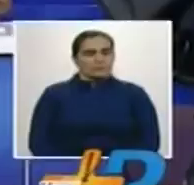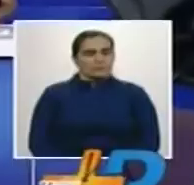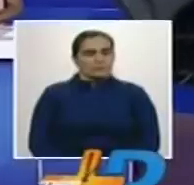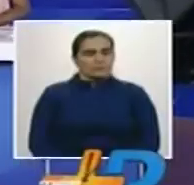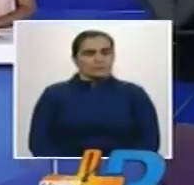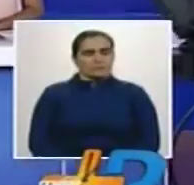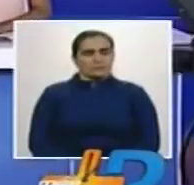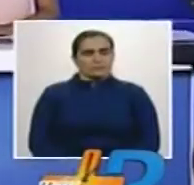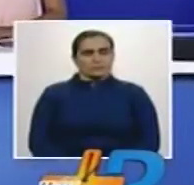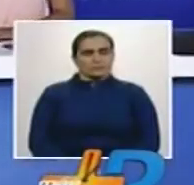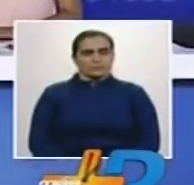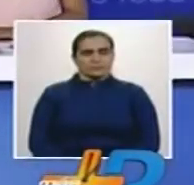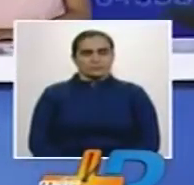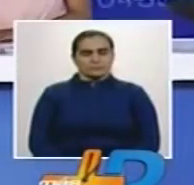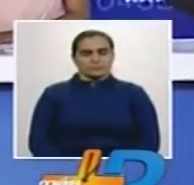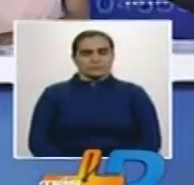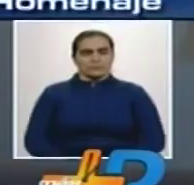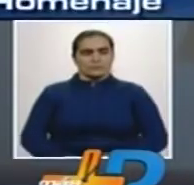minutos.